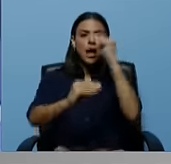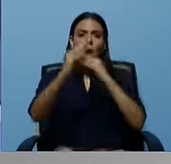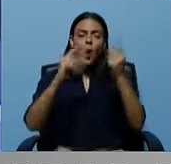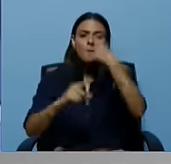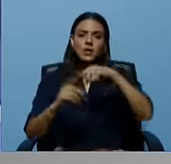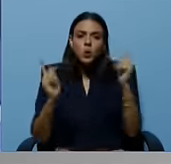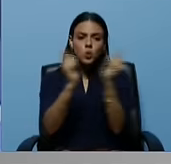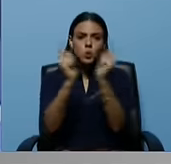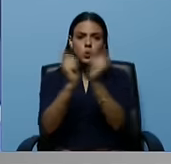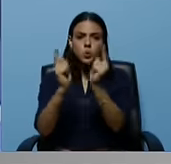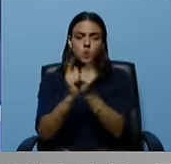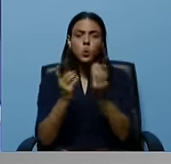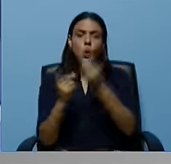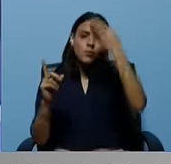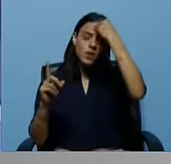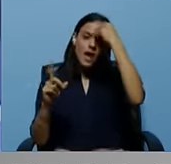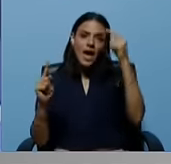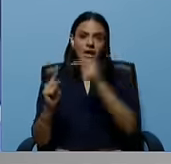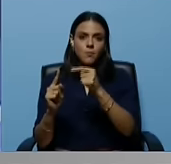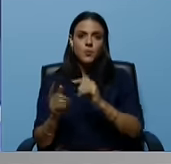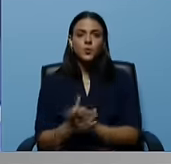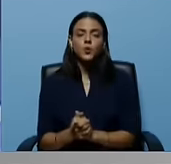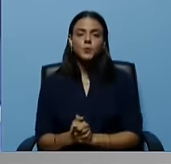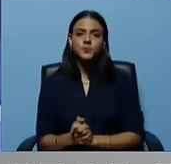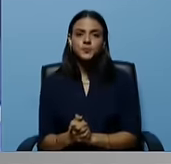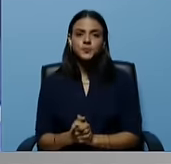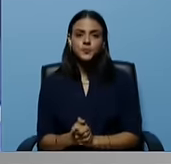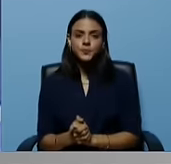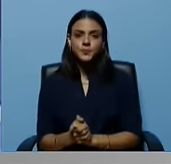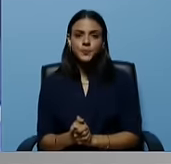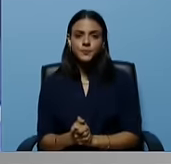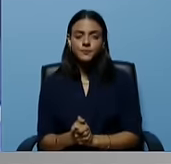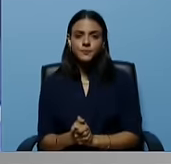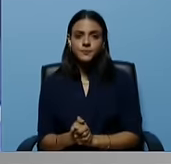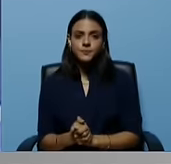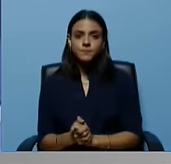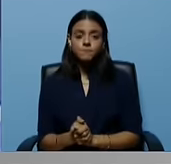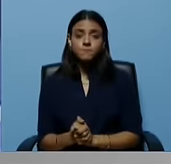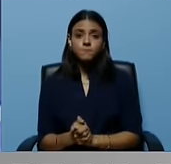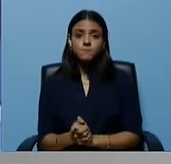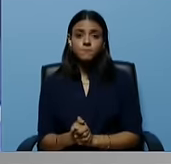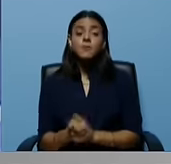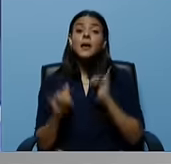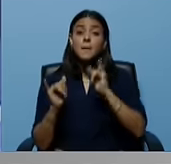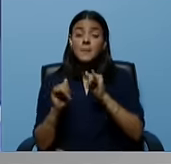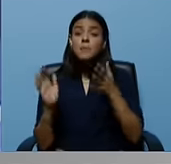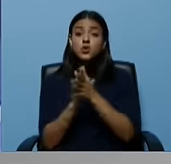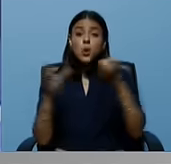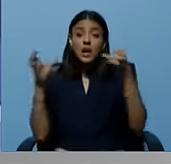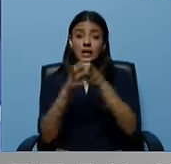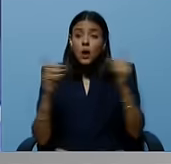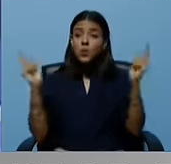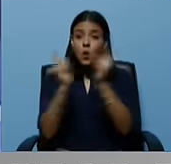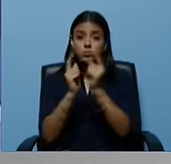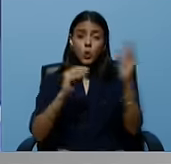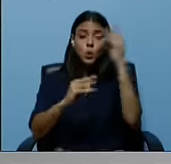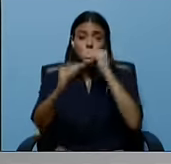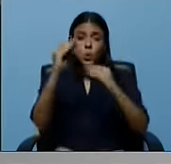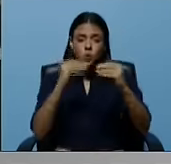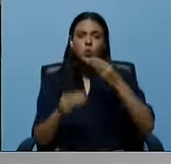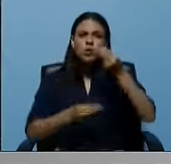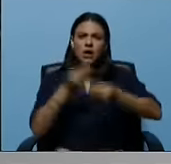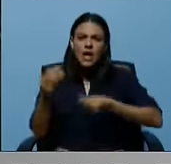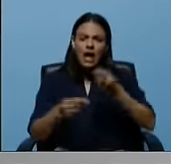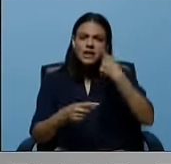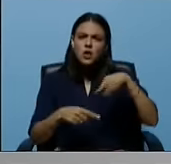con el señor González Urrutia. Esas interlocuciones nos condujeron